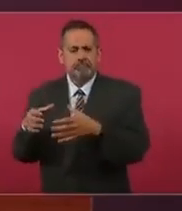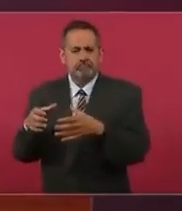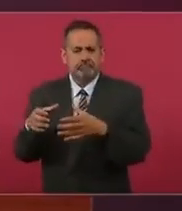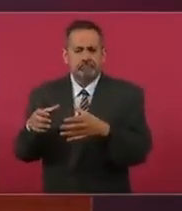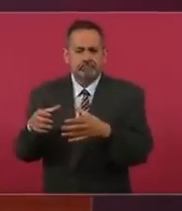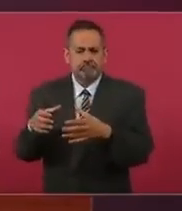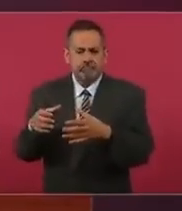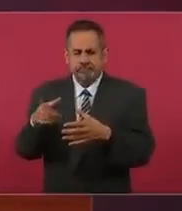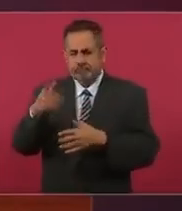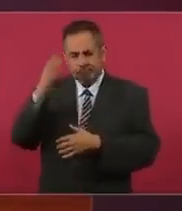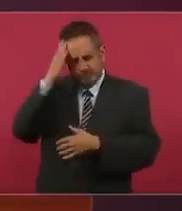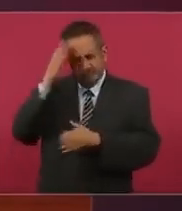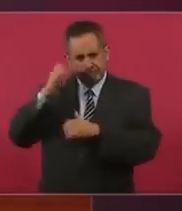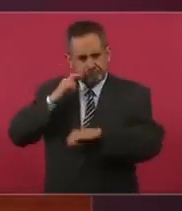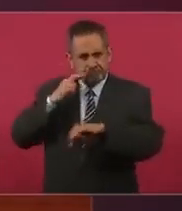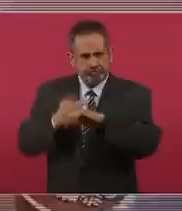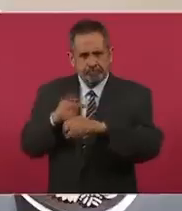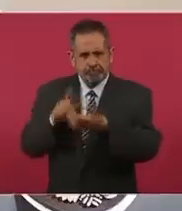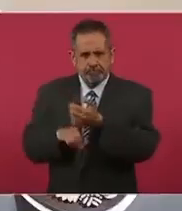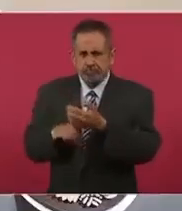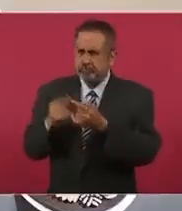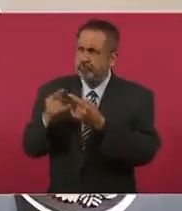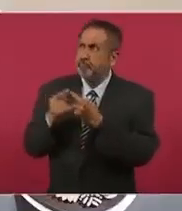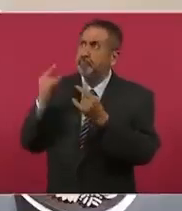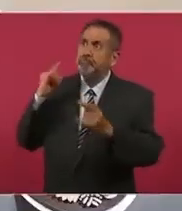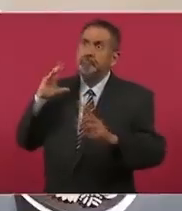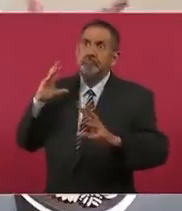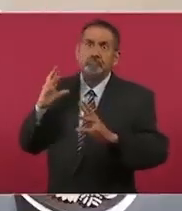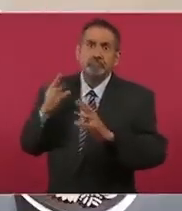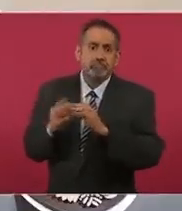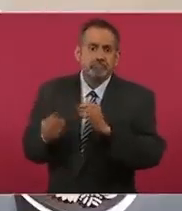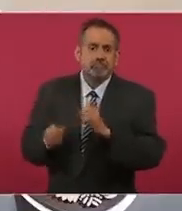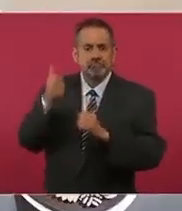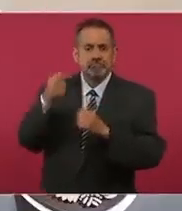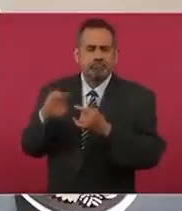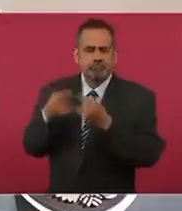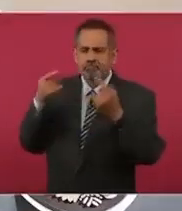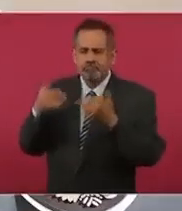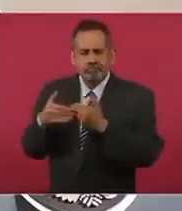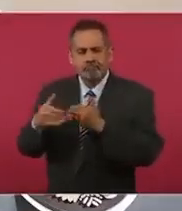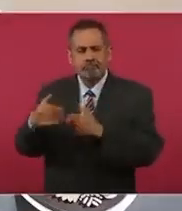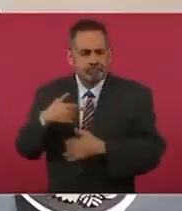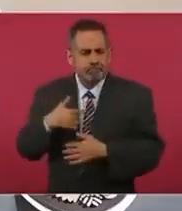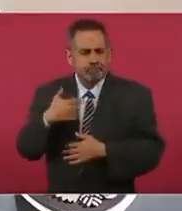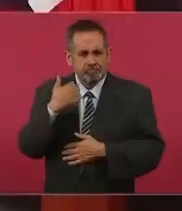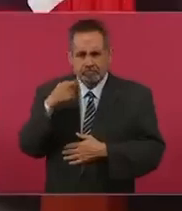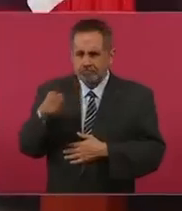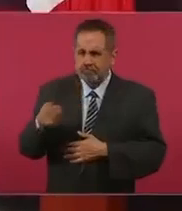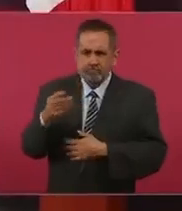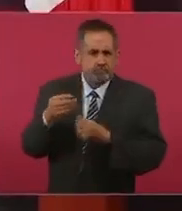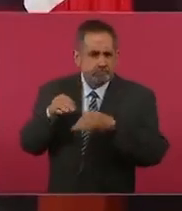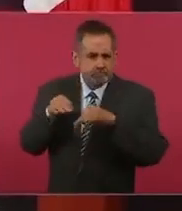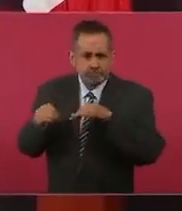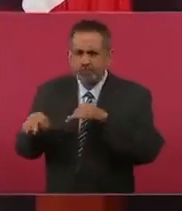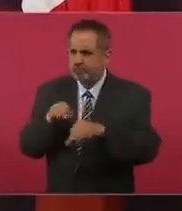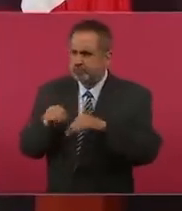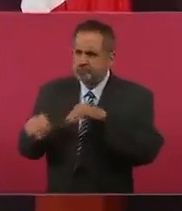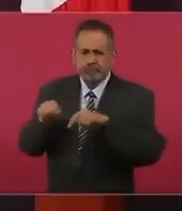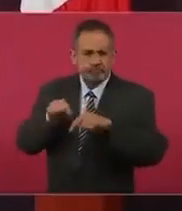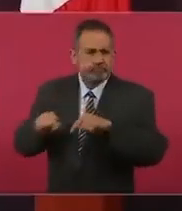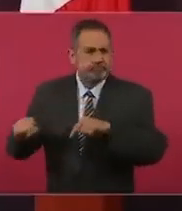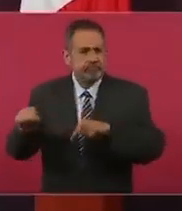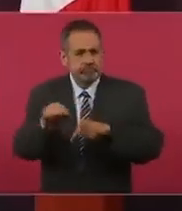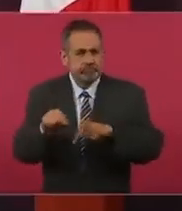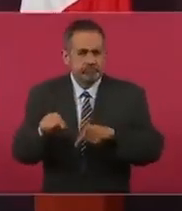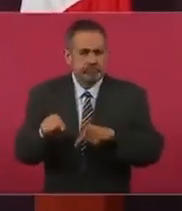él encabeza. Un gabinete histórico, un gabinete que tiene mucho trabajo y